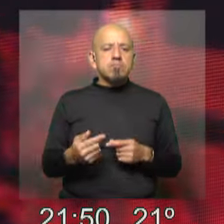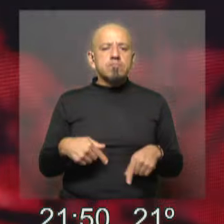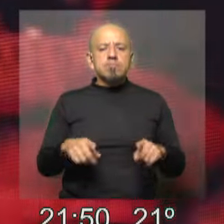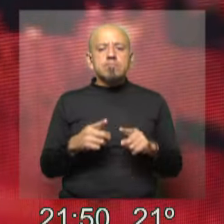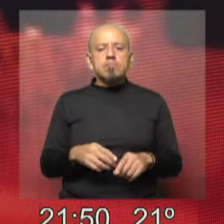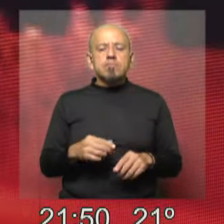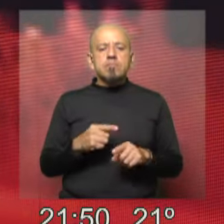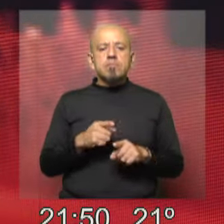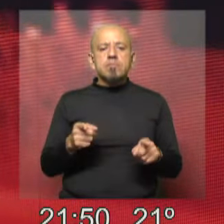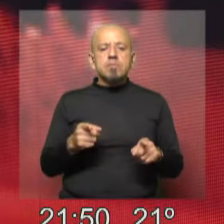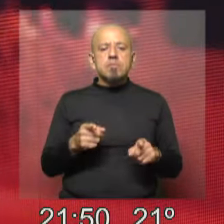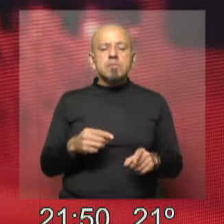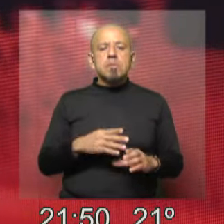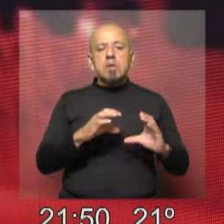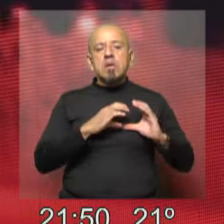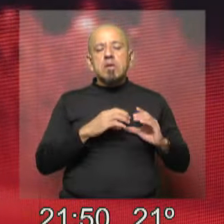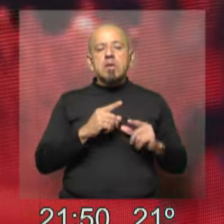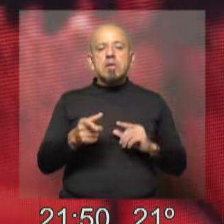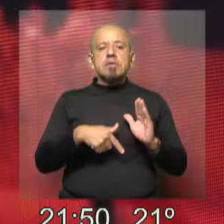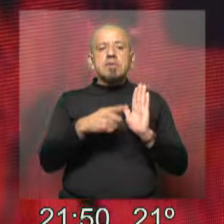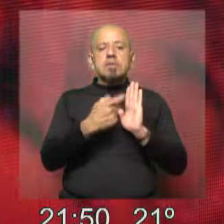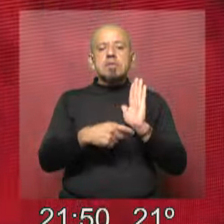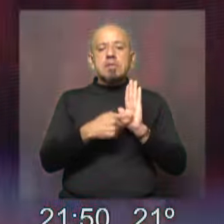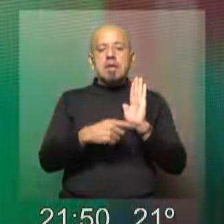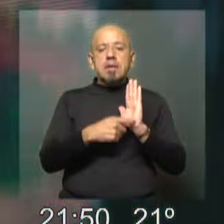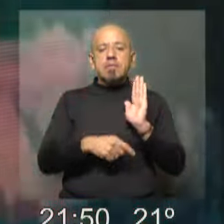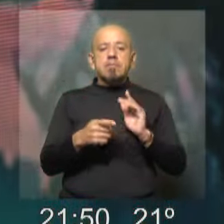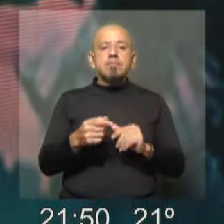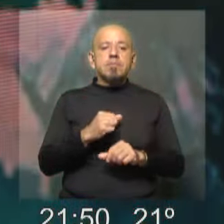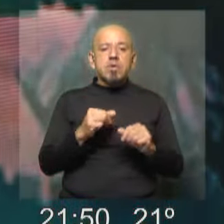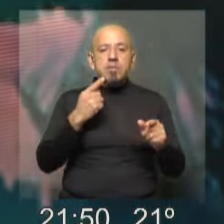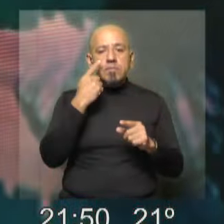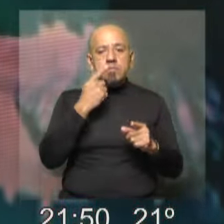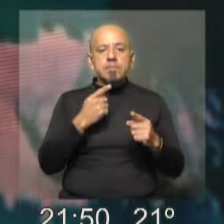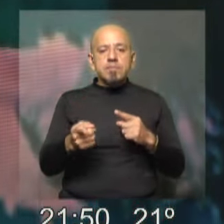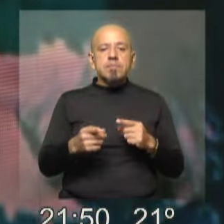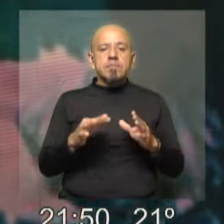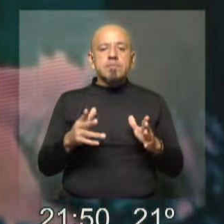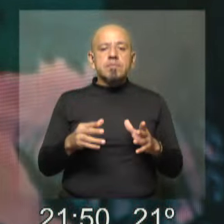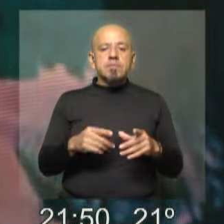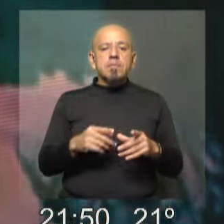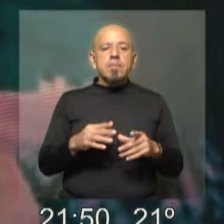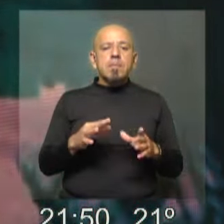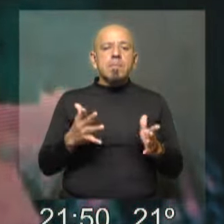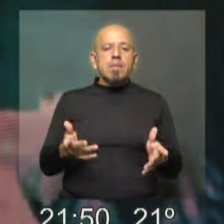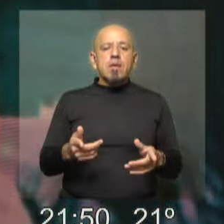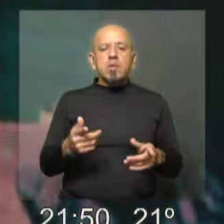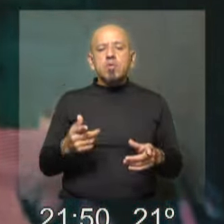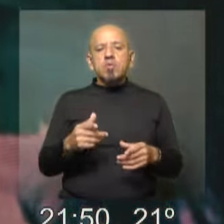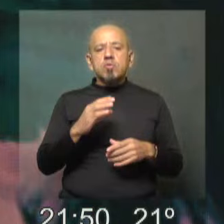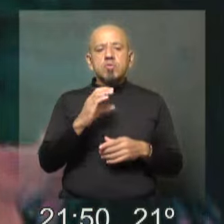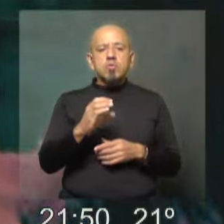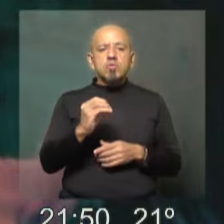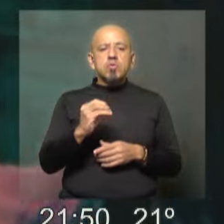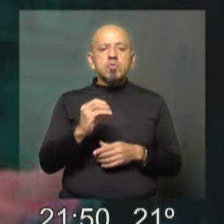encontrar como Criatura Corazón en Instagram. Es un trabajo de bordado textil mezclado con collage.